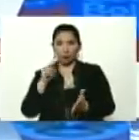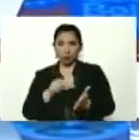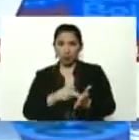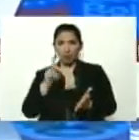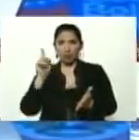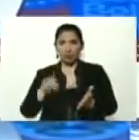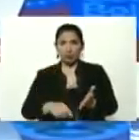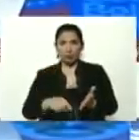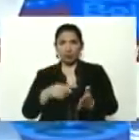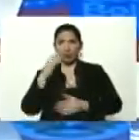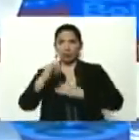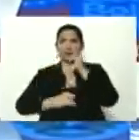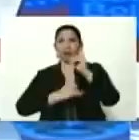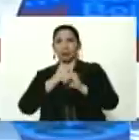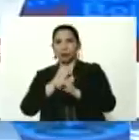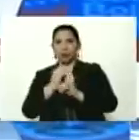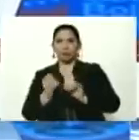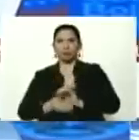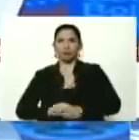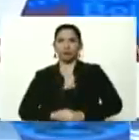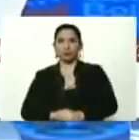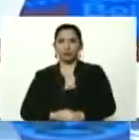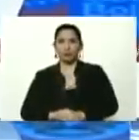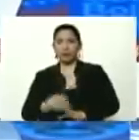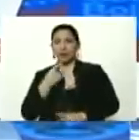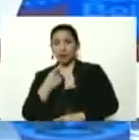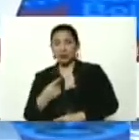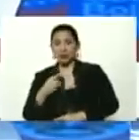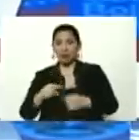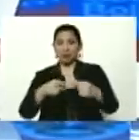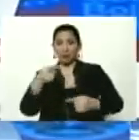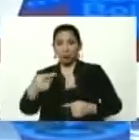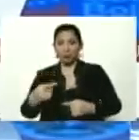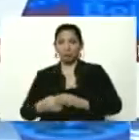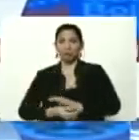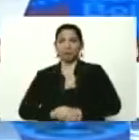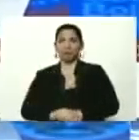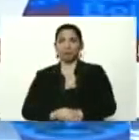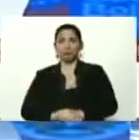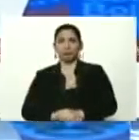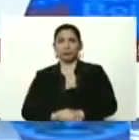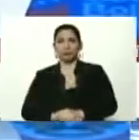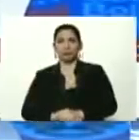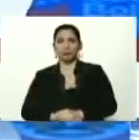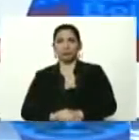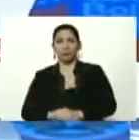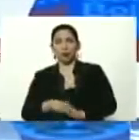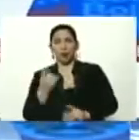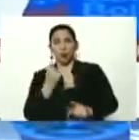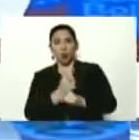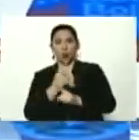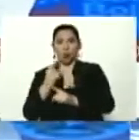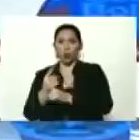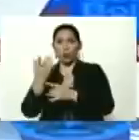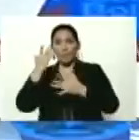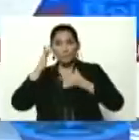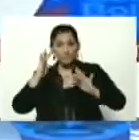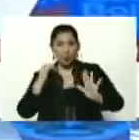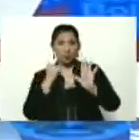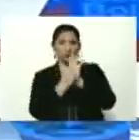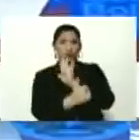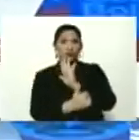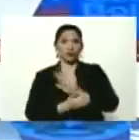como a nivel internacional. Dice más adelante, las competencias previstas en este